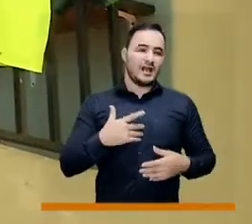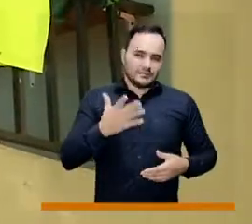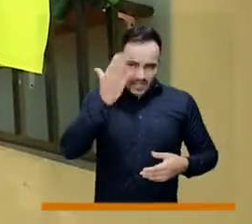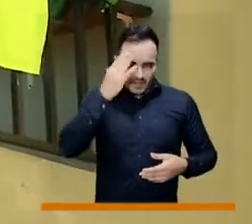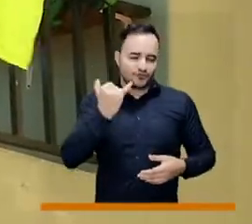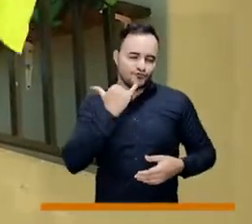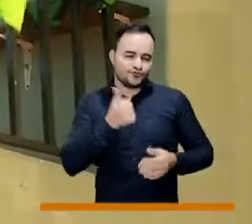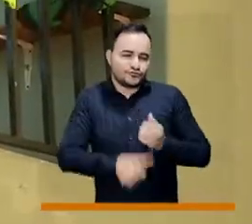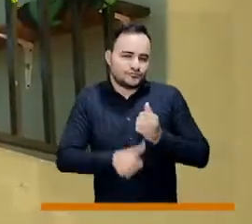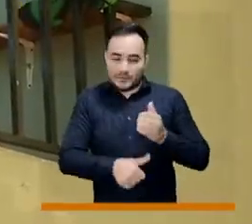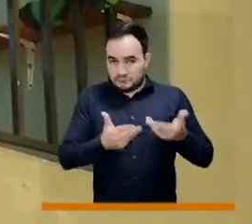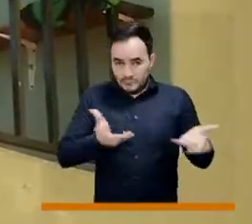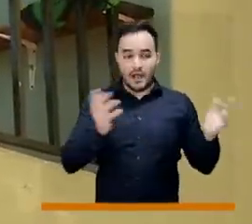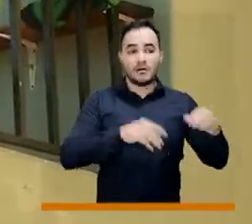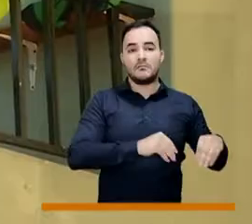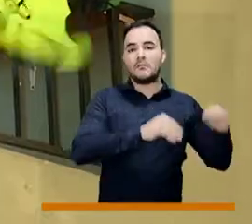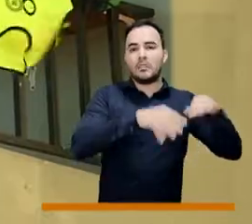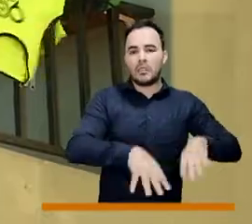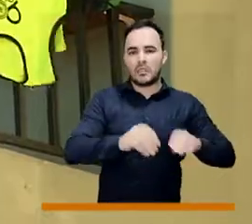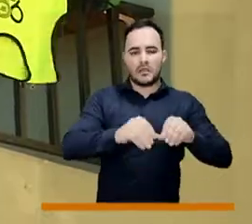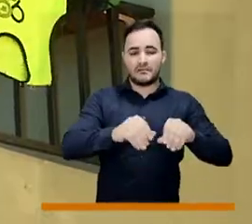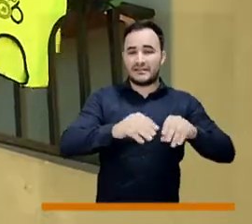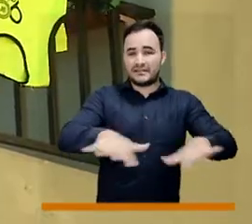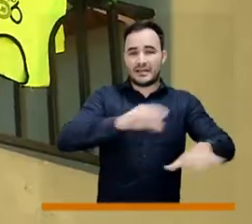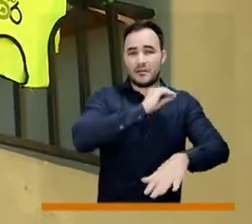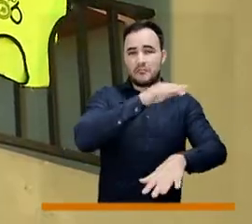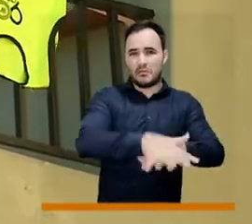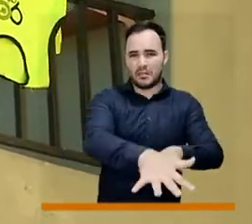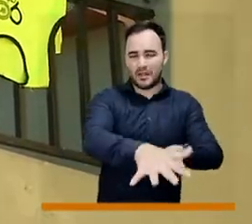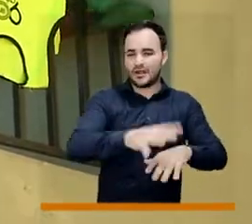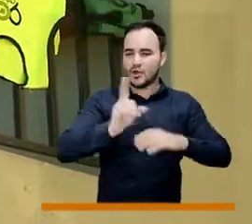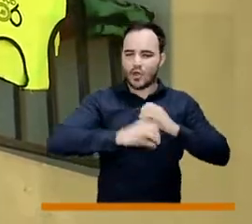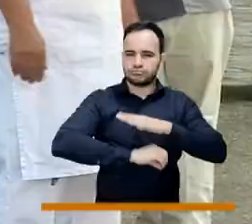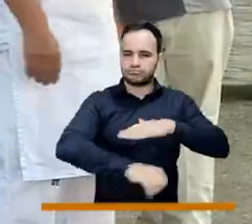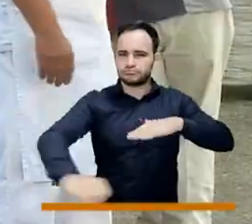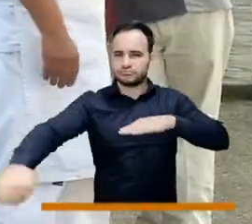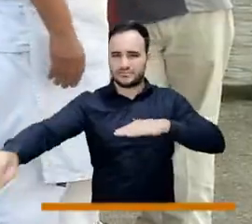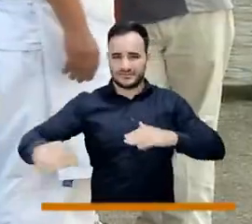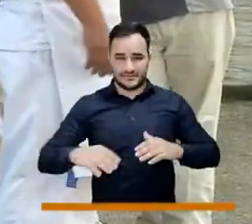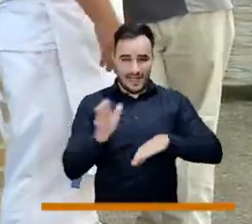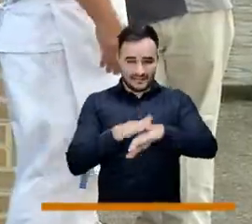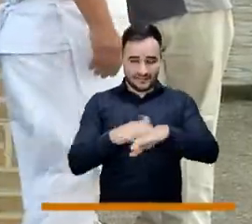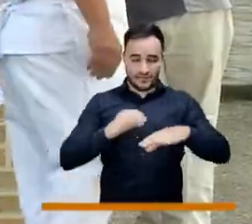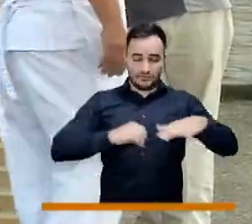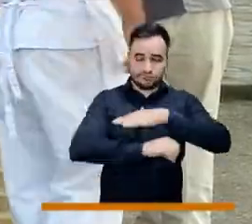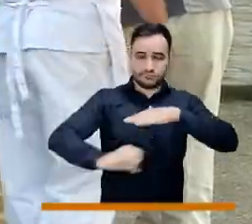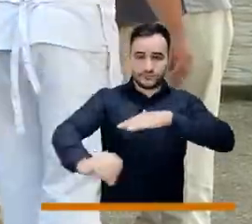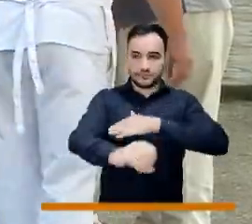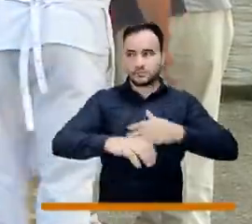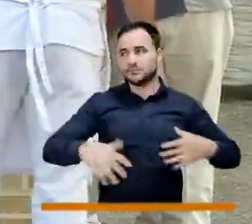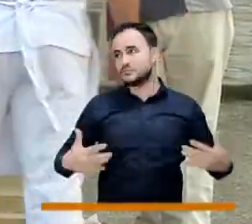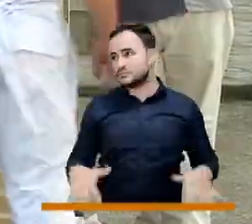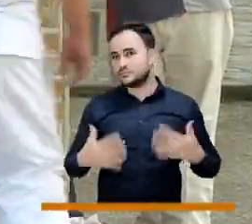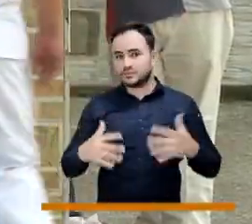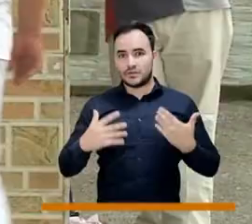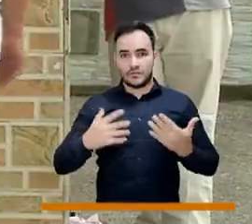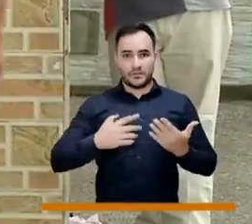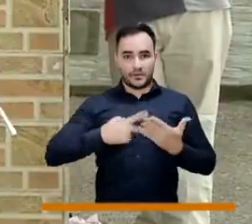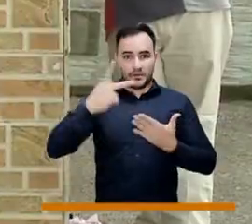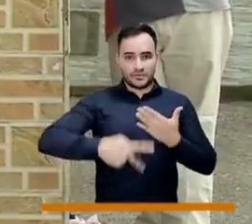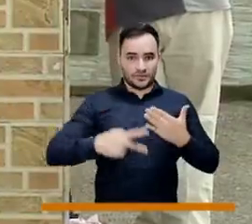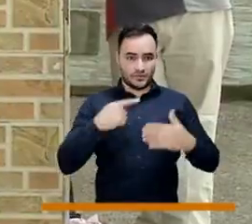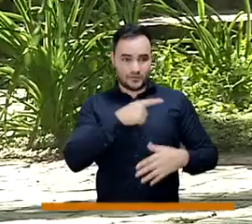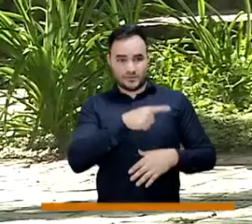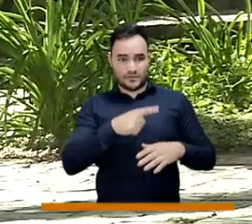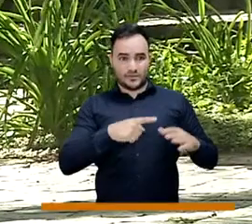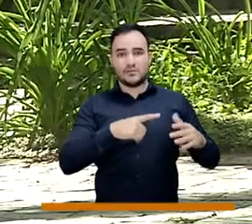está contaminando totalmente. Construir un alcantarillado es muchísimo más costoso que construir un acueducto.